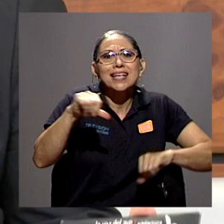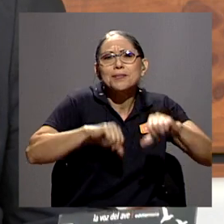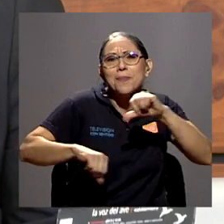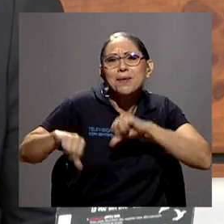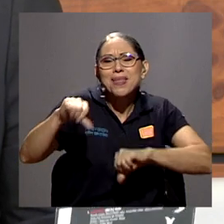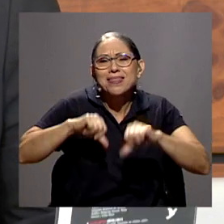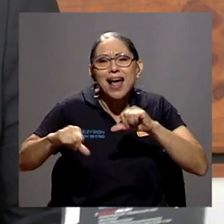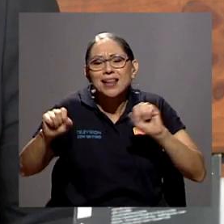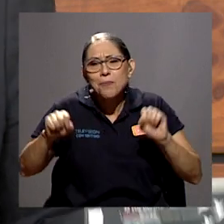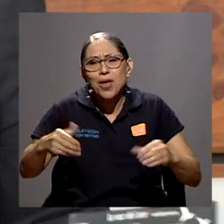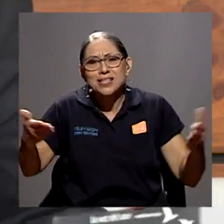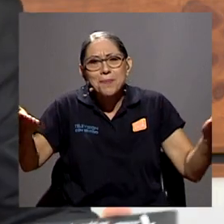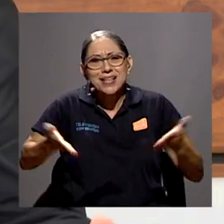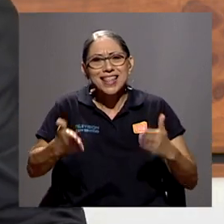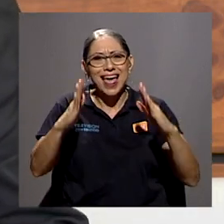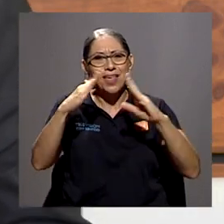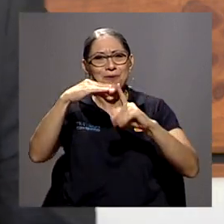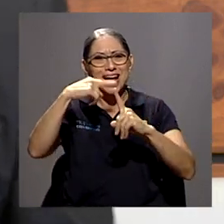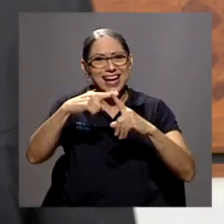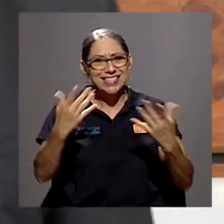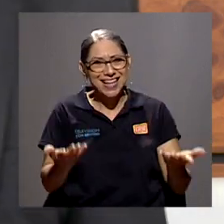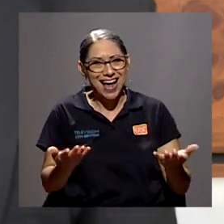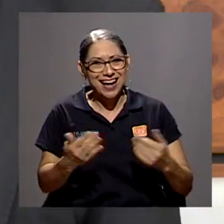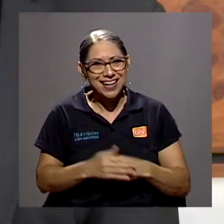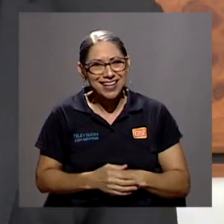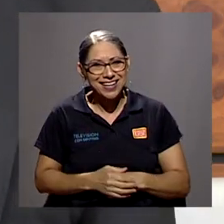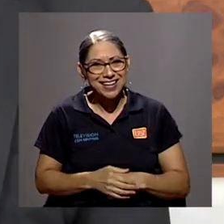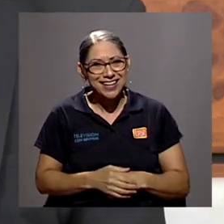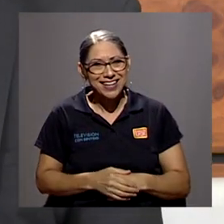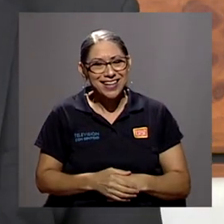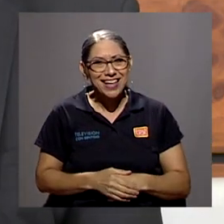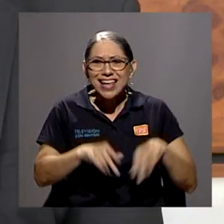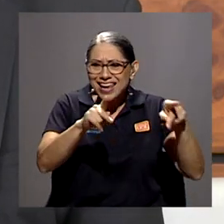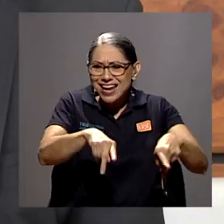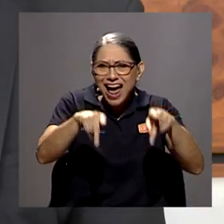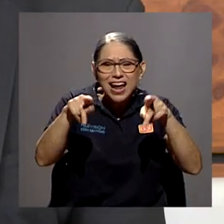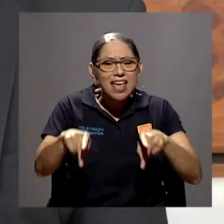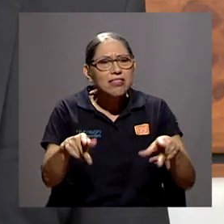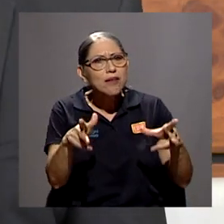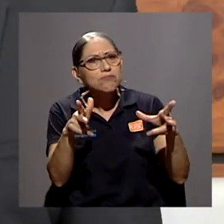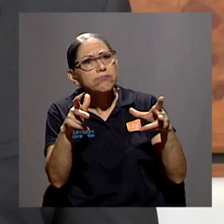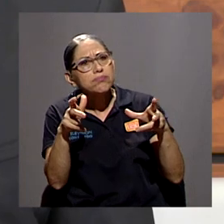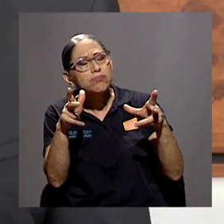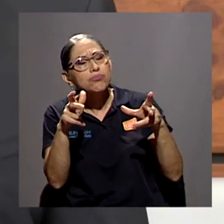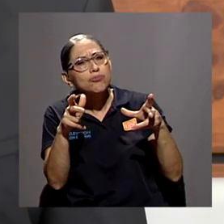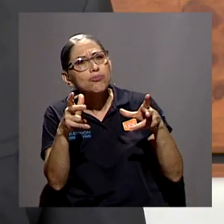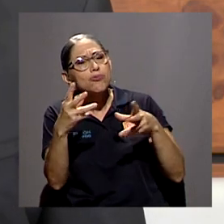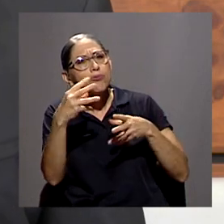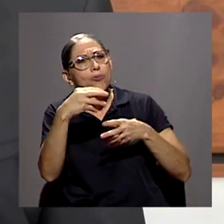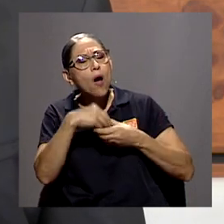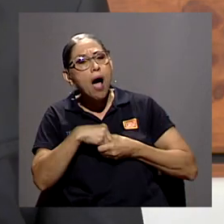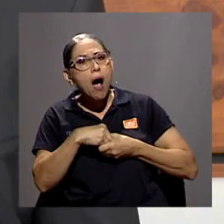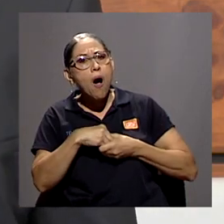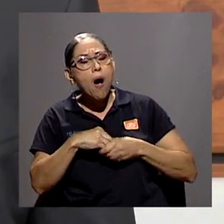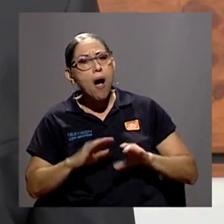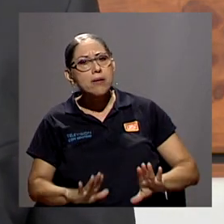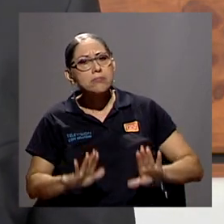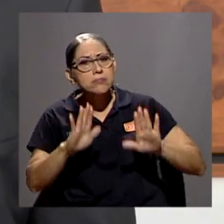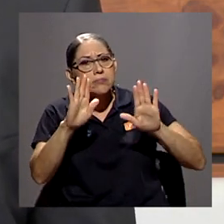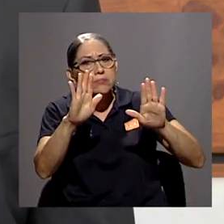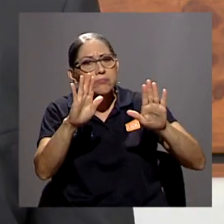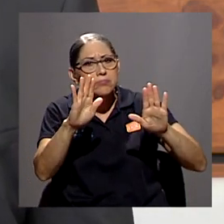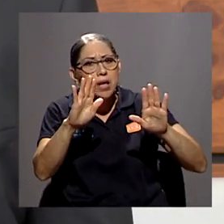presentada en una iglesia a vela y la recepción de la gente es extraordinaria porque la gente va sin